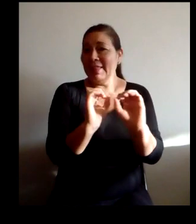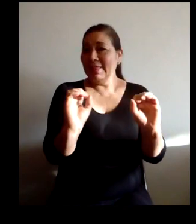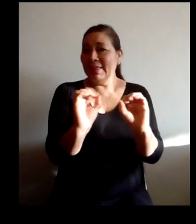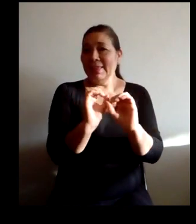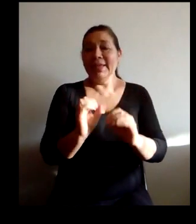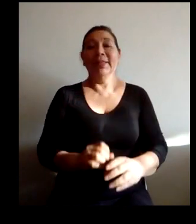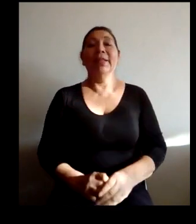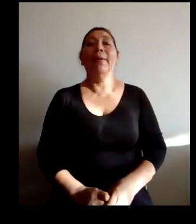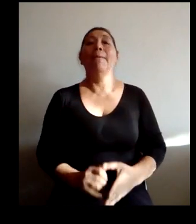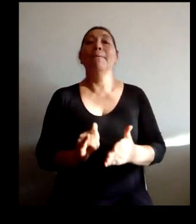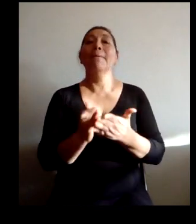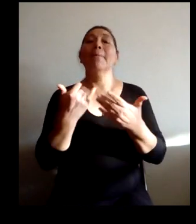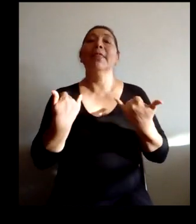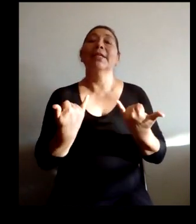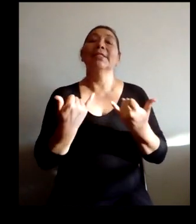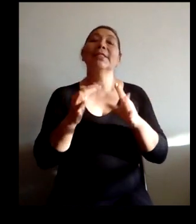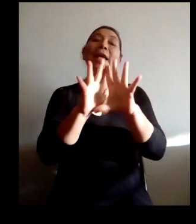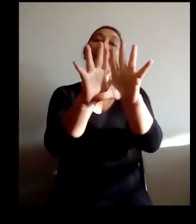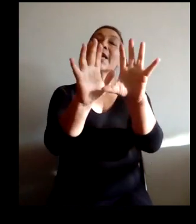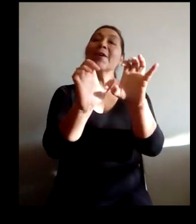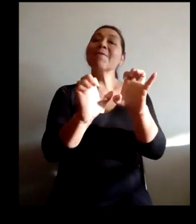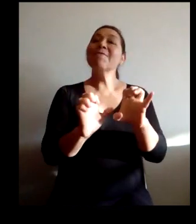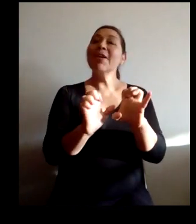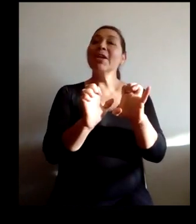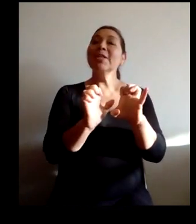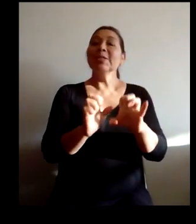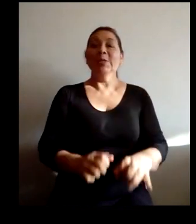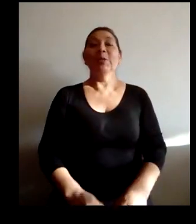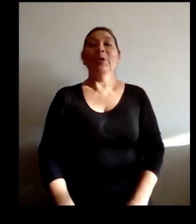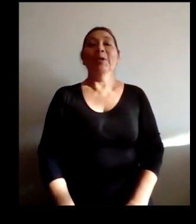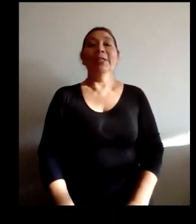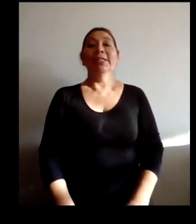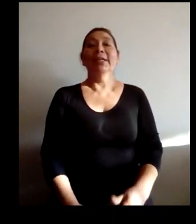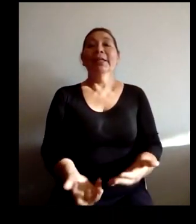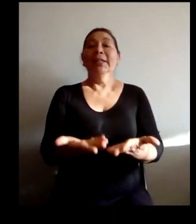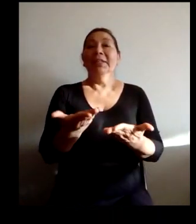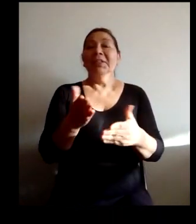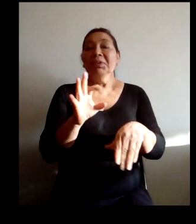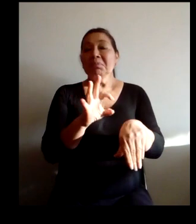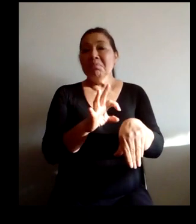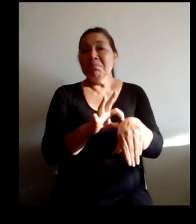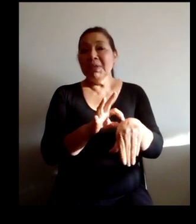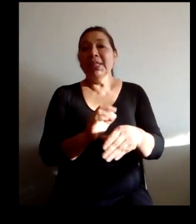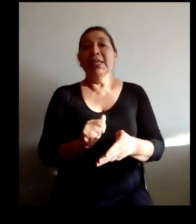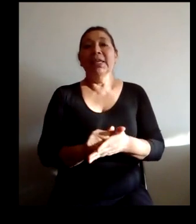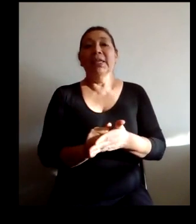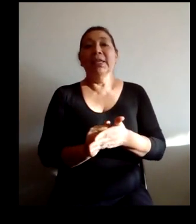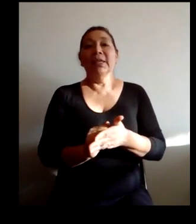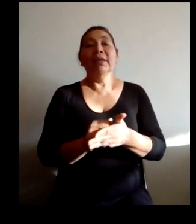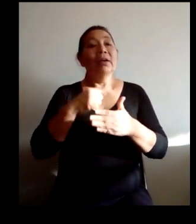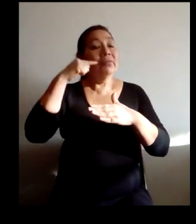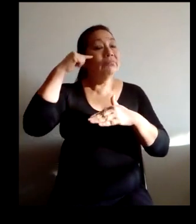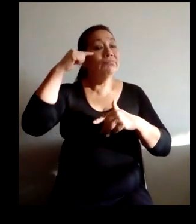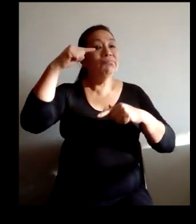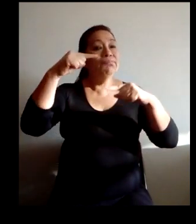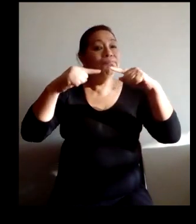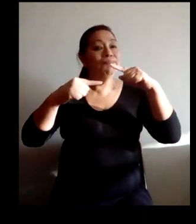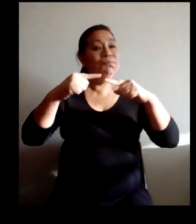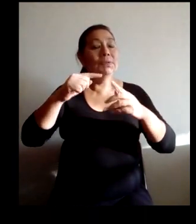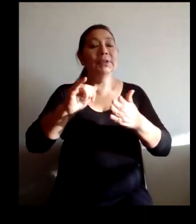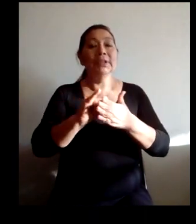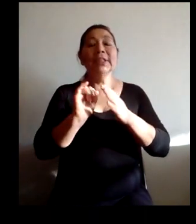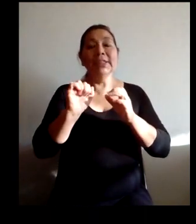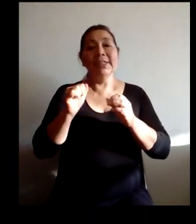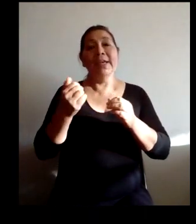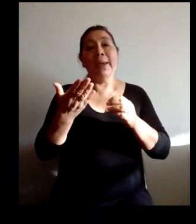cuestionando de la existencia o no de esas evaluaciones. Incluso el certificado, las evaluaciones médicas, el audiograma y